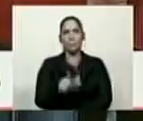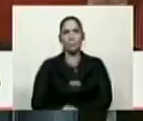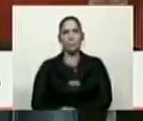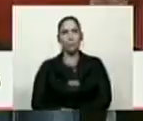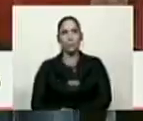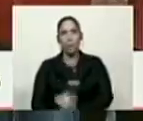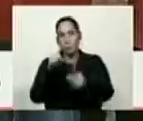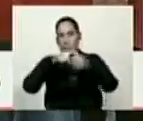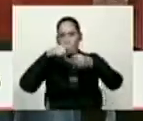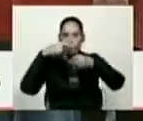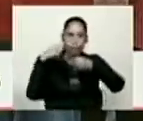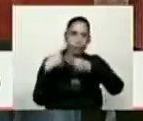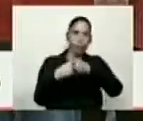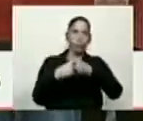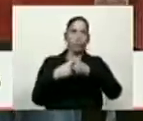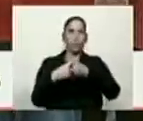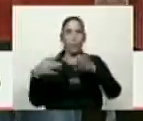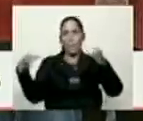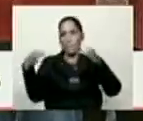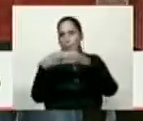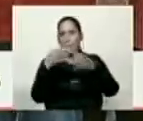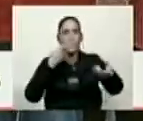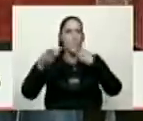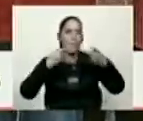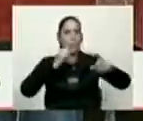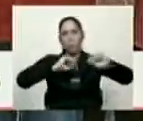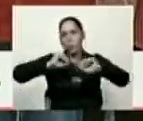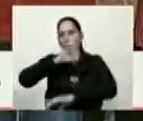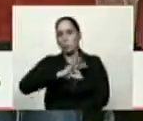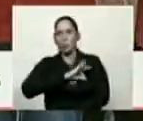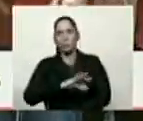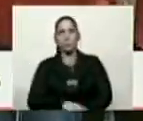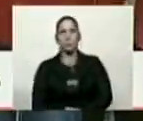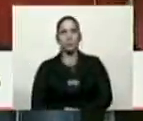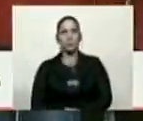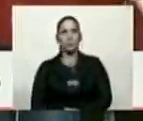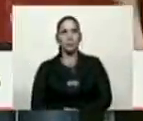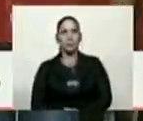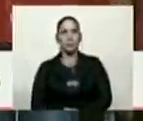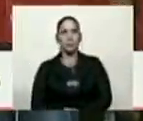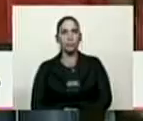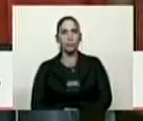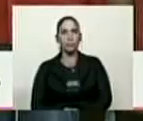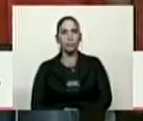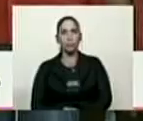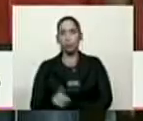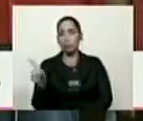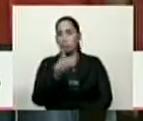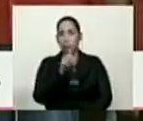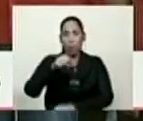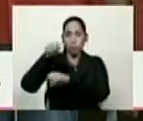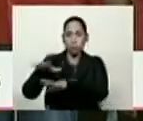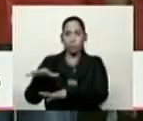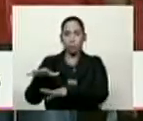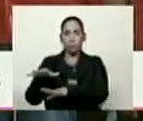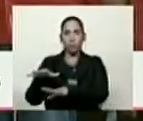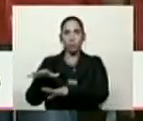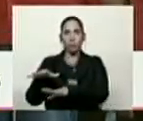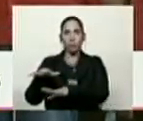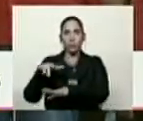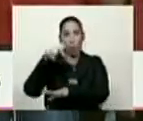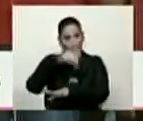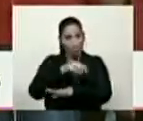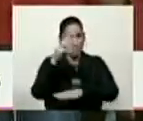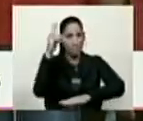pueblo patriótico, de los partidos aliados, los movimientos sociales, que no nos rendimos. Hoy es